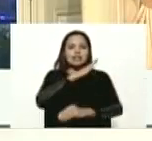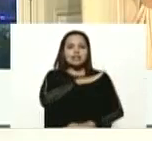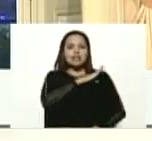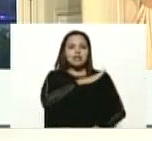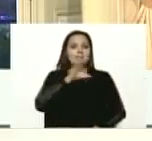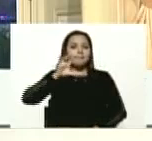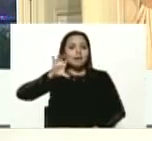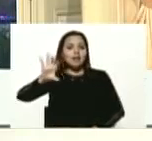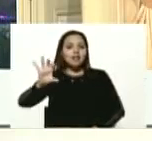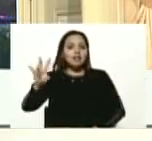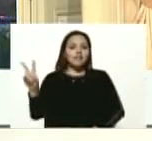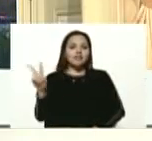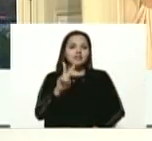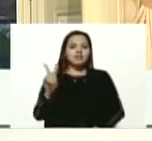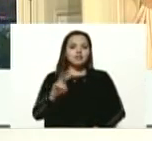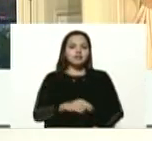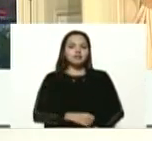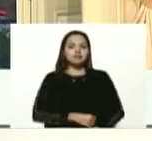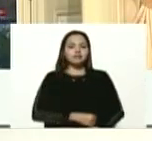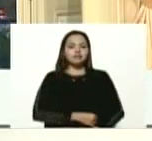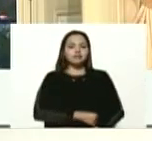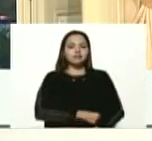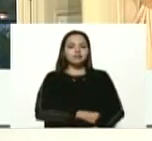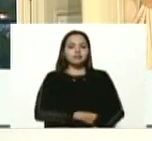nuestra patria Venezuela.